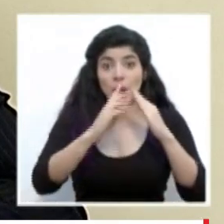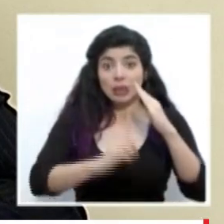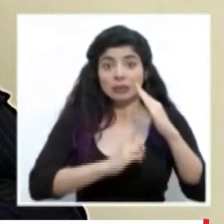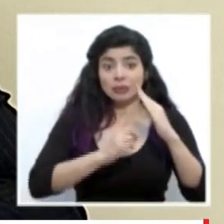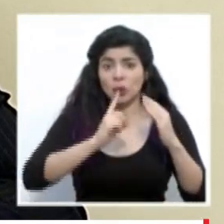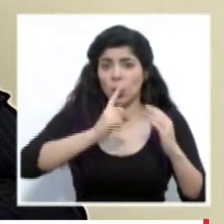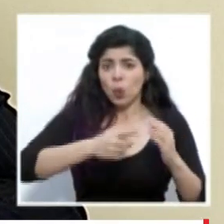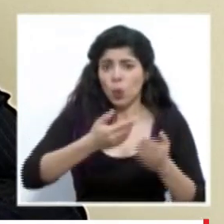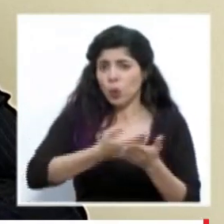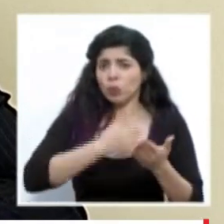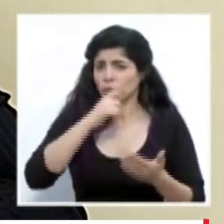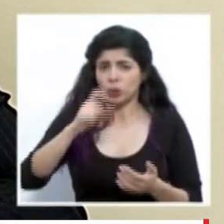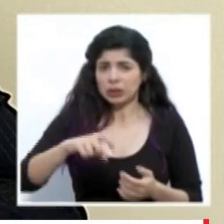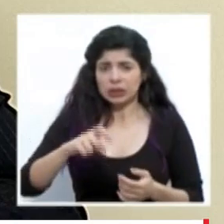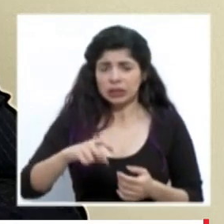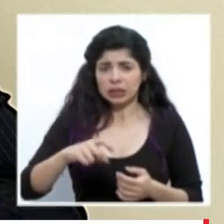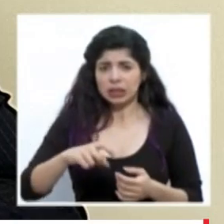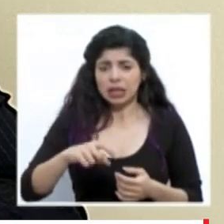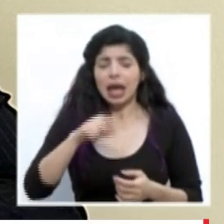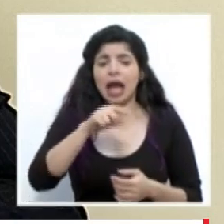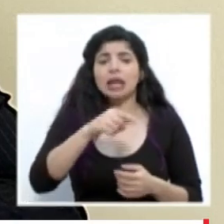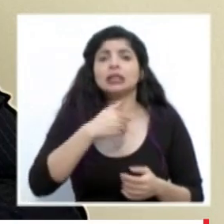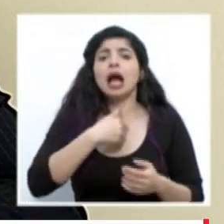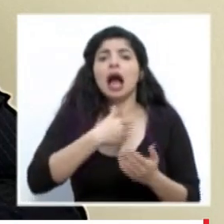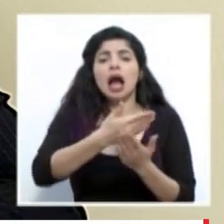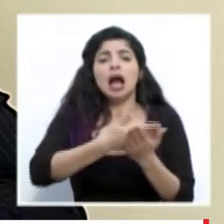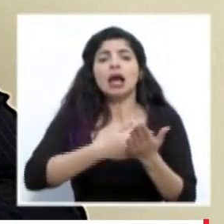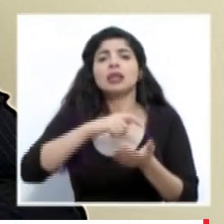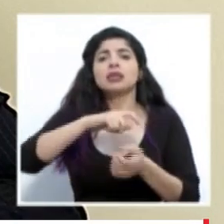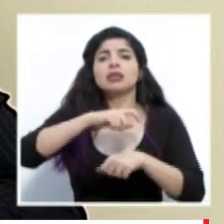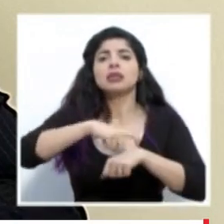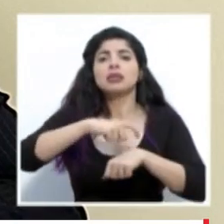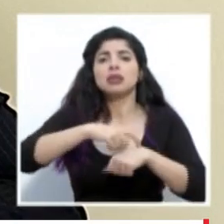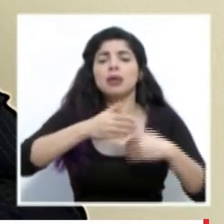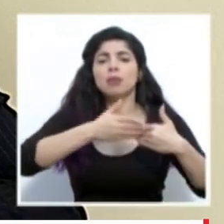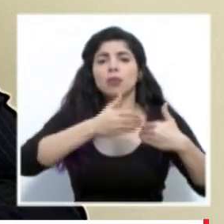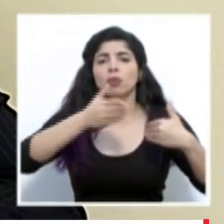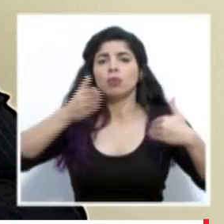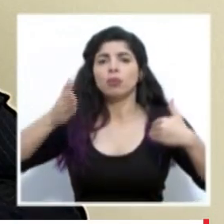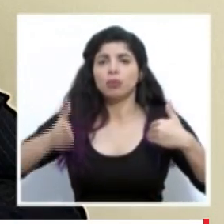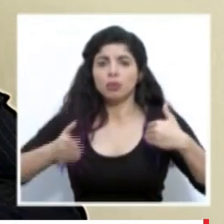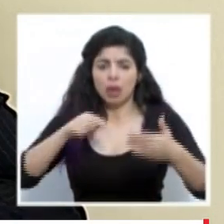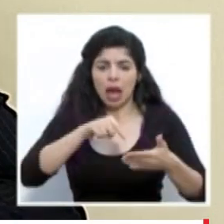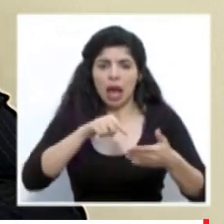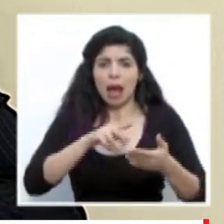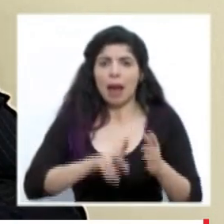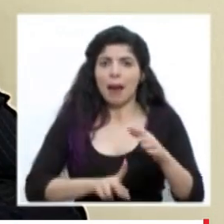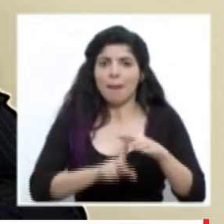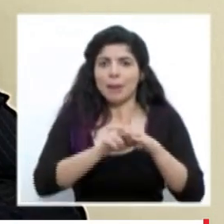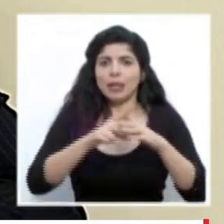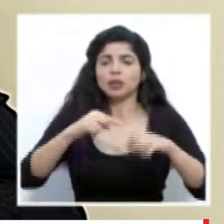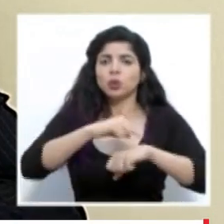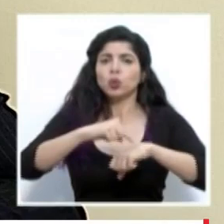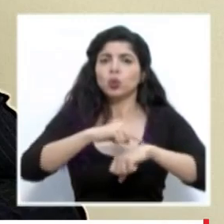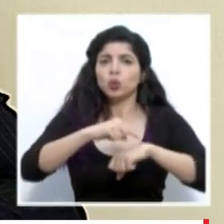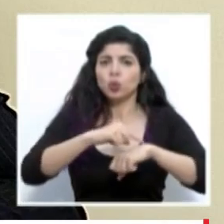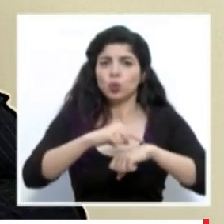aislamiento. Hay que recordar que esta tiene un periodo de vigencia que justamente